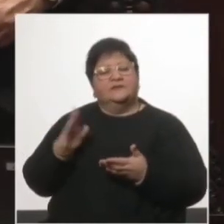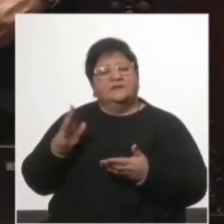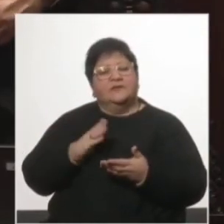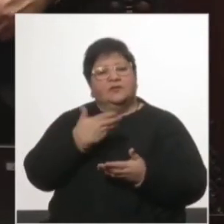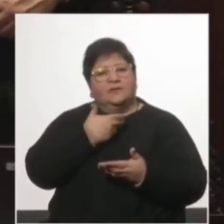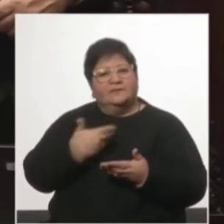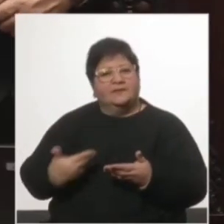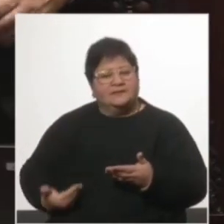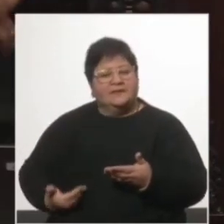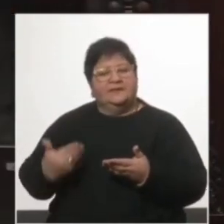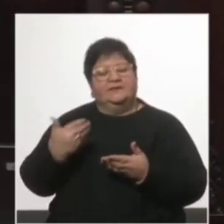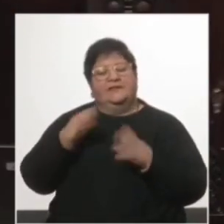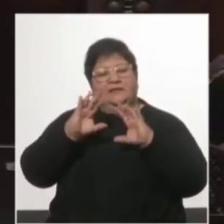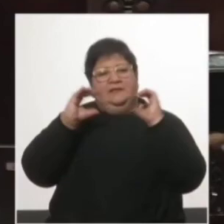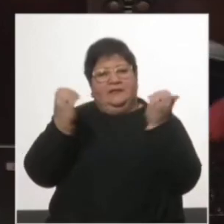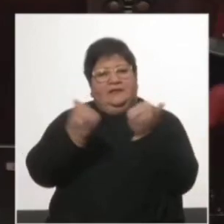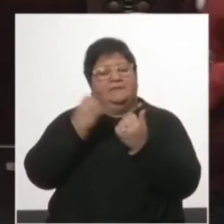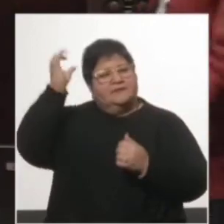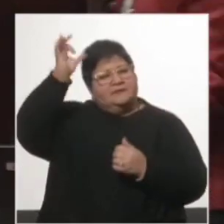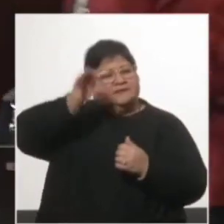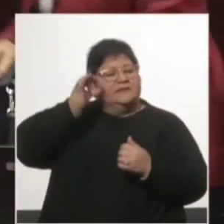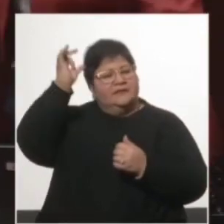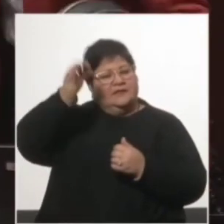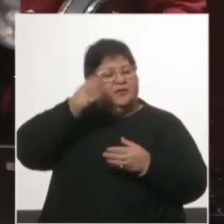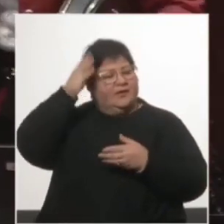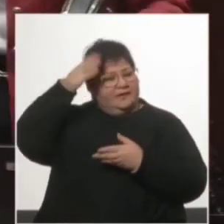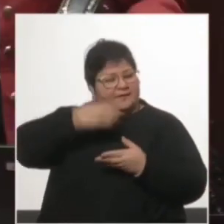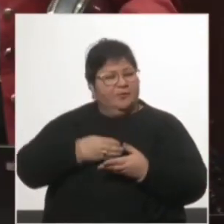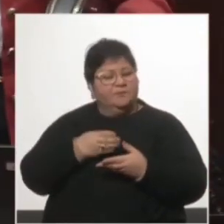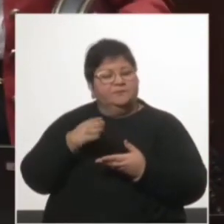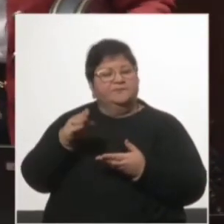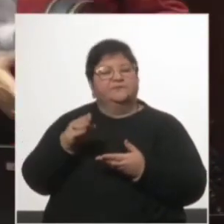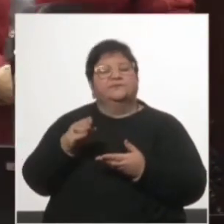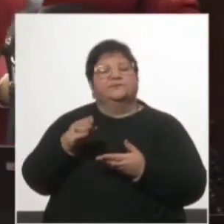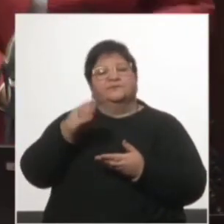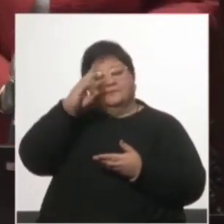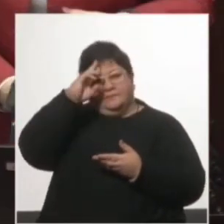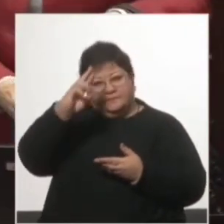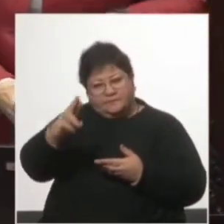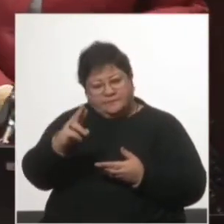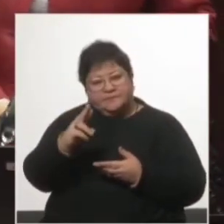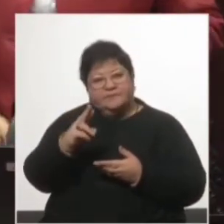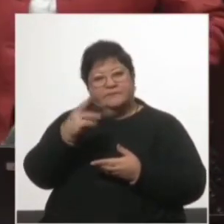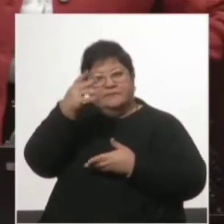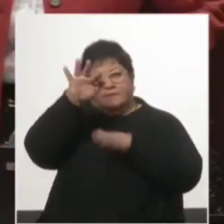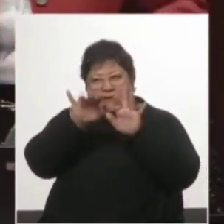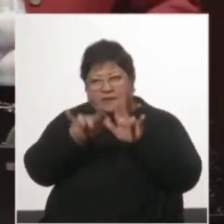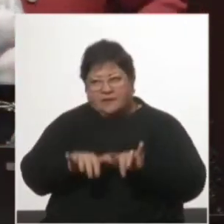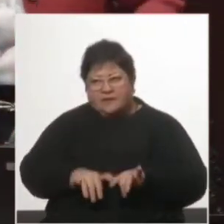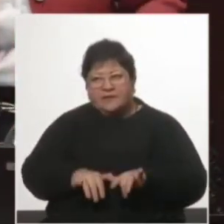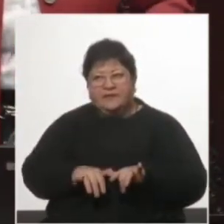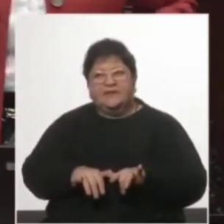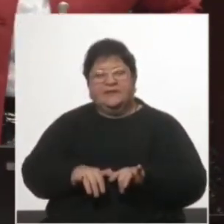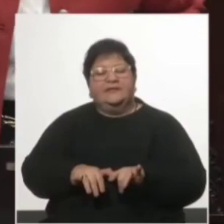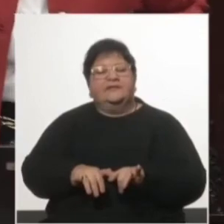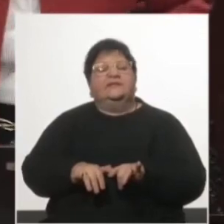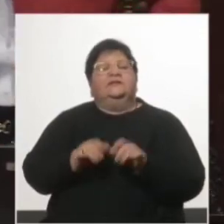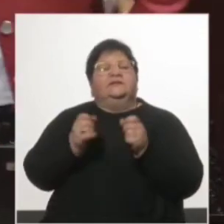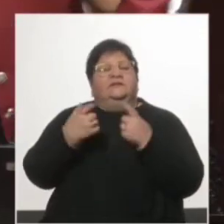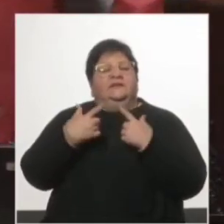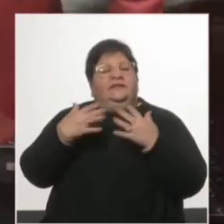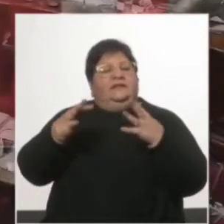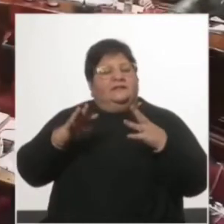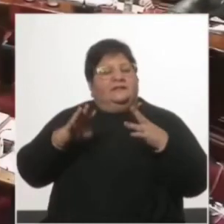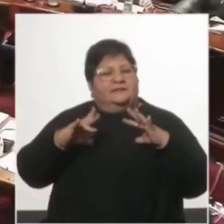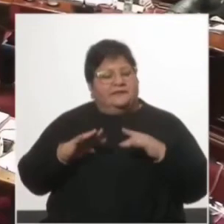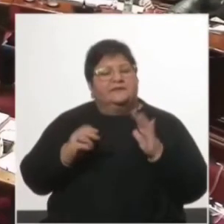Señora Presidenta de la Cámara de Senadores, Ivana Bestiza Argimón, de mi mayor consideración, a través de la presente solicitud del cuerpo me conceda licencia al amparo del